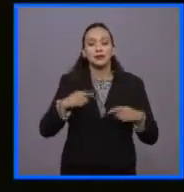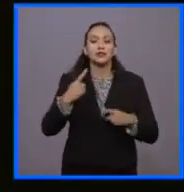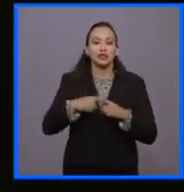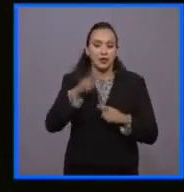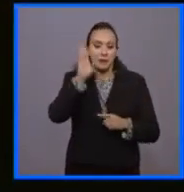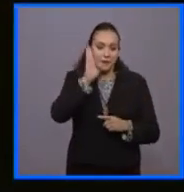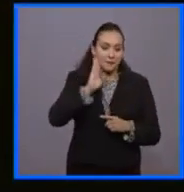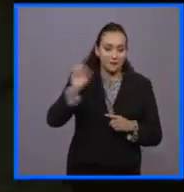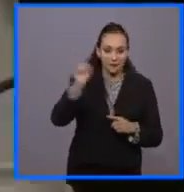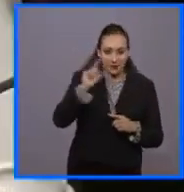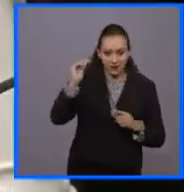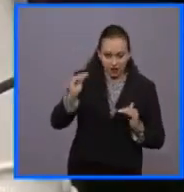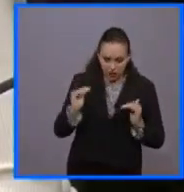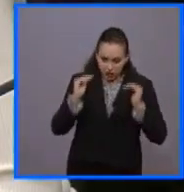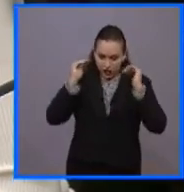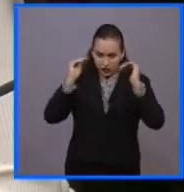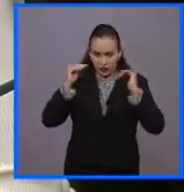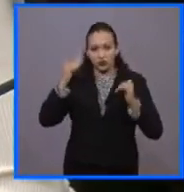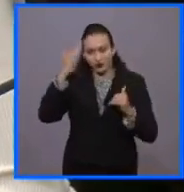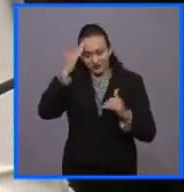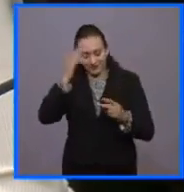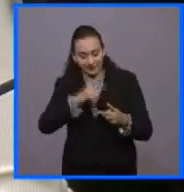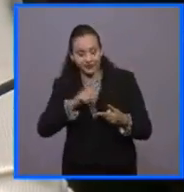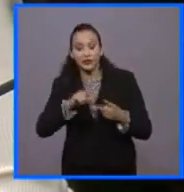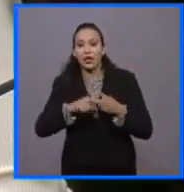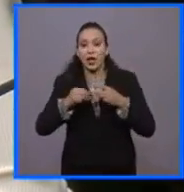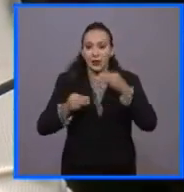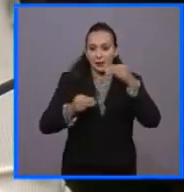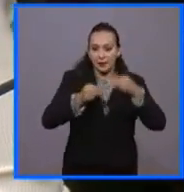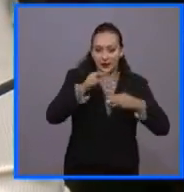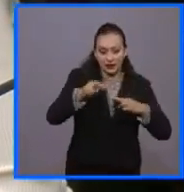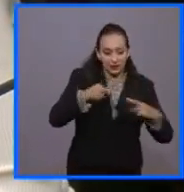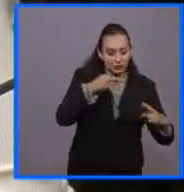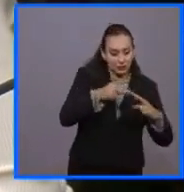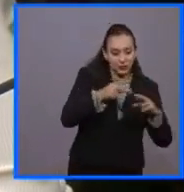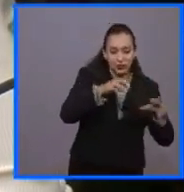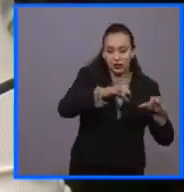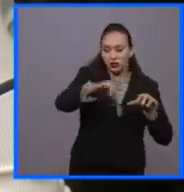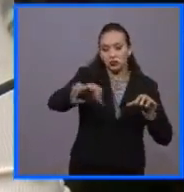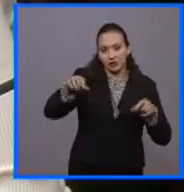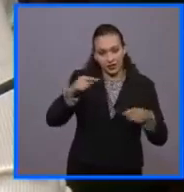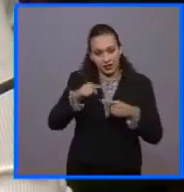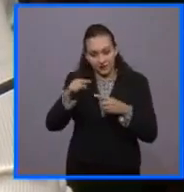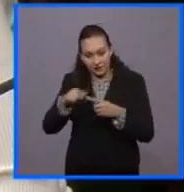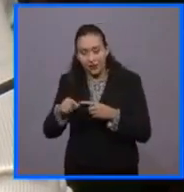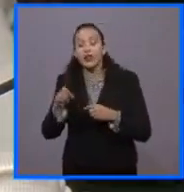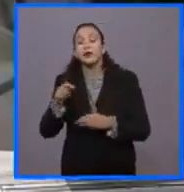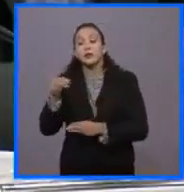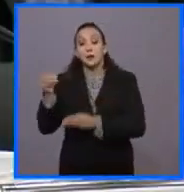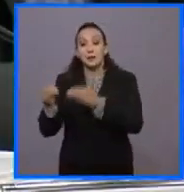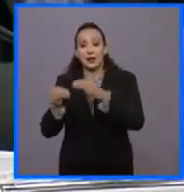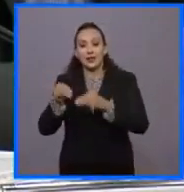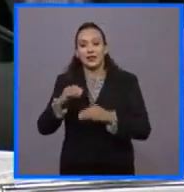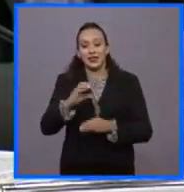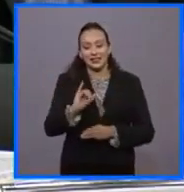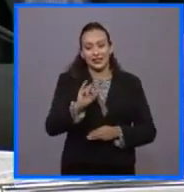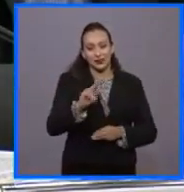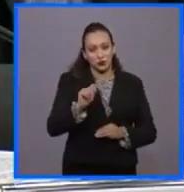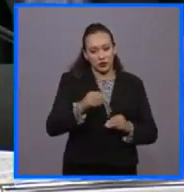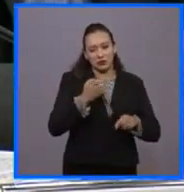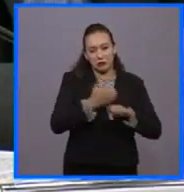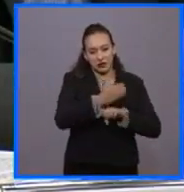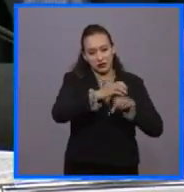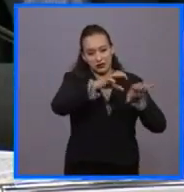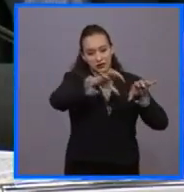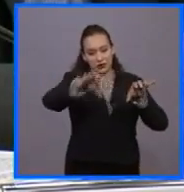Tribunal de Disciplina Judicial, Sala Superior y Salas Regionales del Tribunal Electoral, así como de magistraturas de circuito y de juezas y